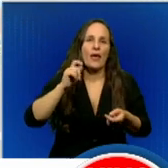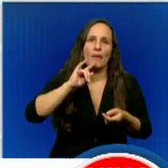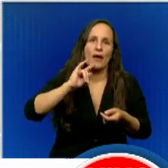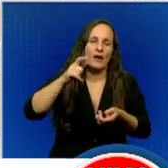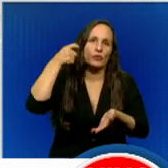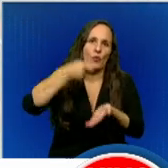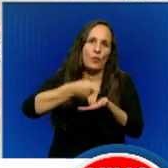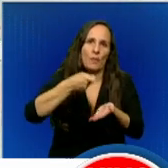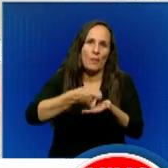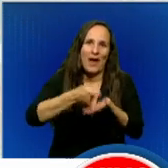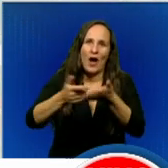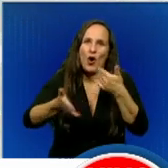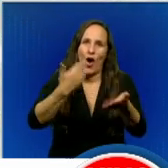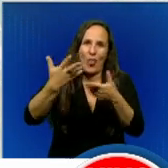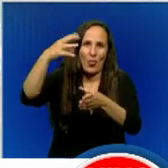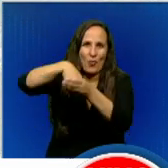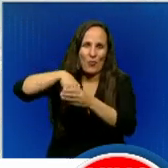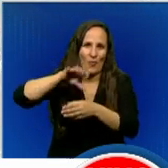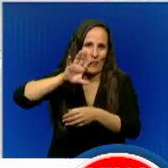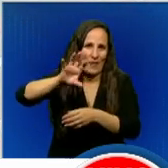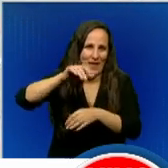para poder ingresar la mercadería